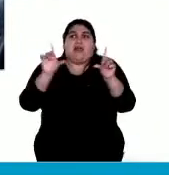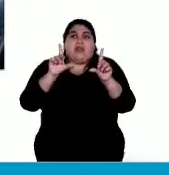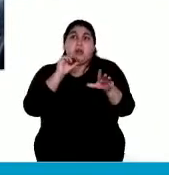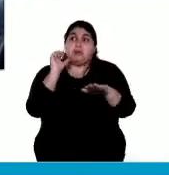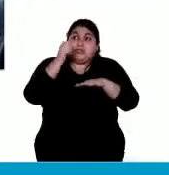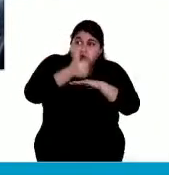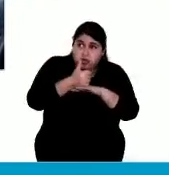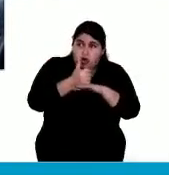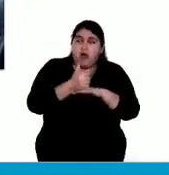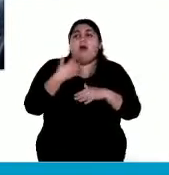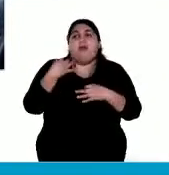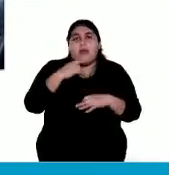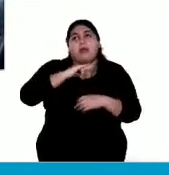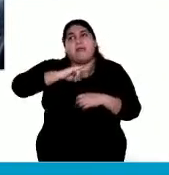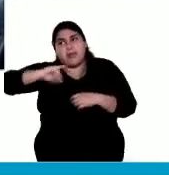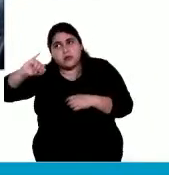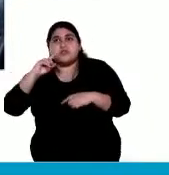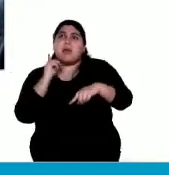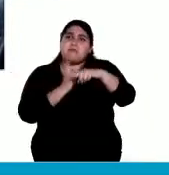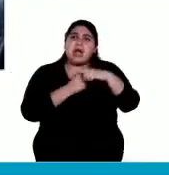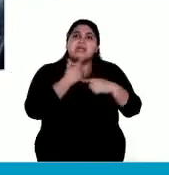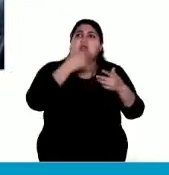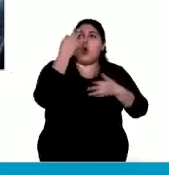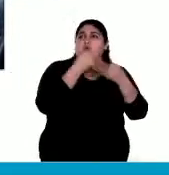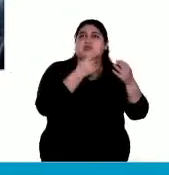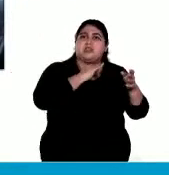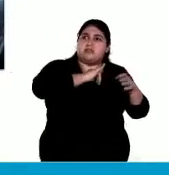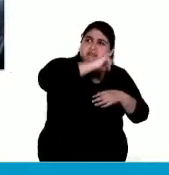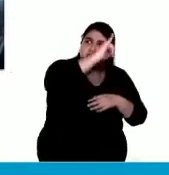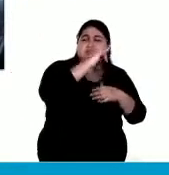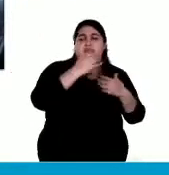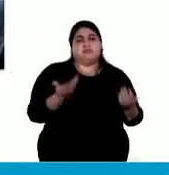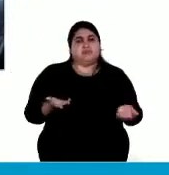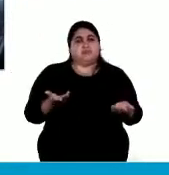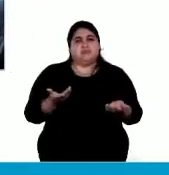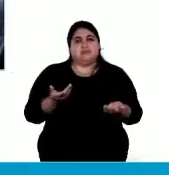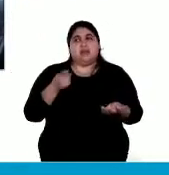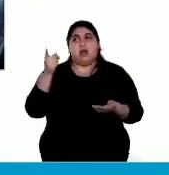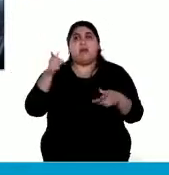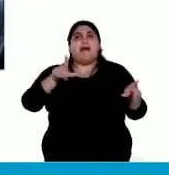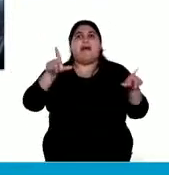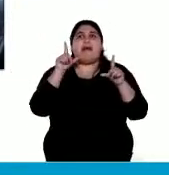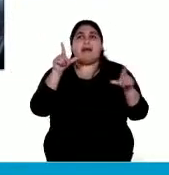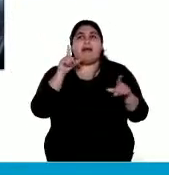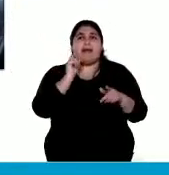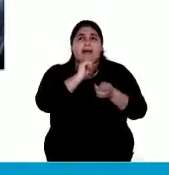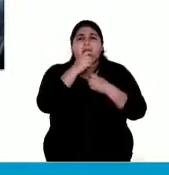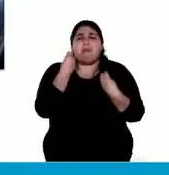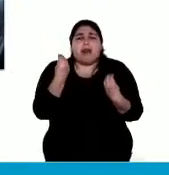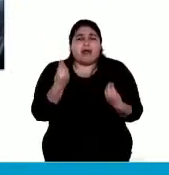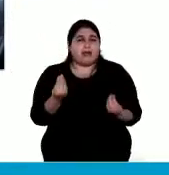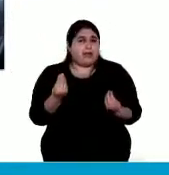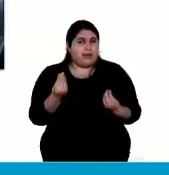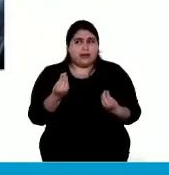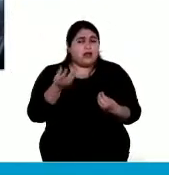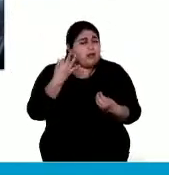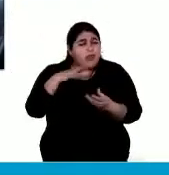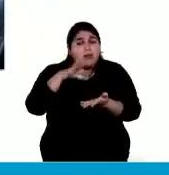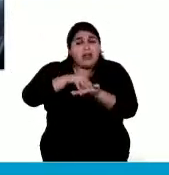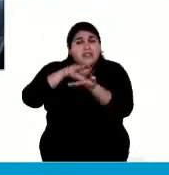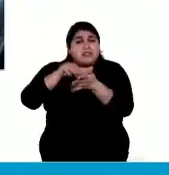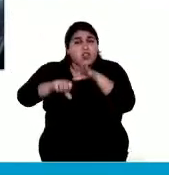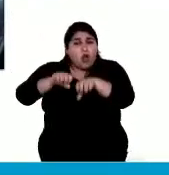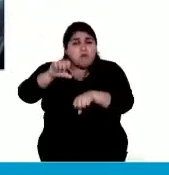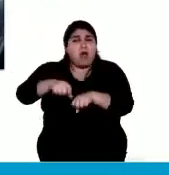justicia, a los funcionarios que con nombre y apellido denunció en televisión por, en teoría, promover las tomas de tierras en la provincia de